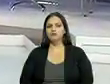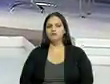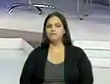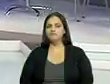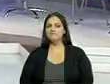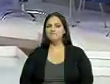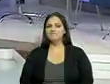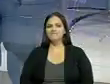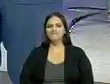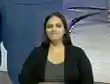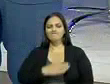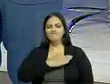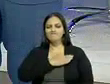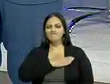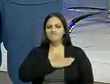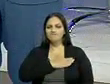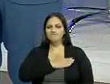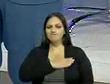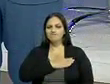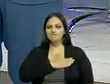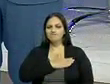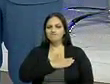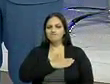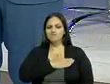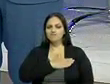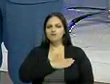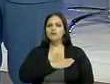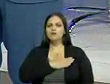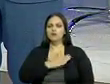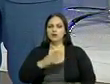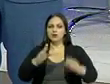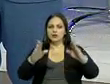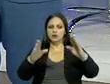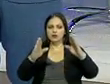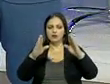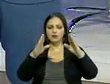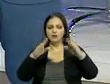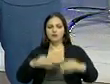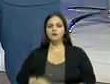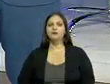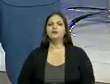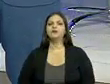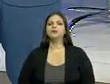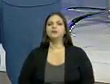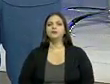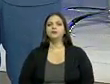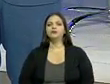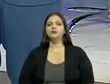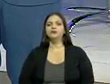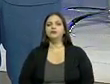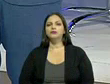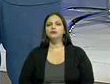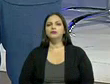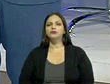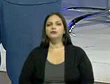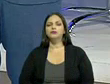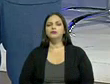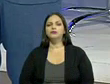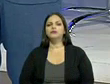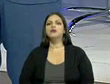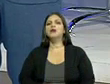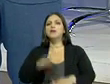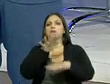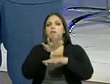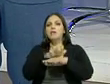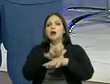Lamentable, y escuchen con atención, el cuerpo desmembrado de una persona fue hallado en la vía Avalosa, en las afueras de